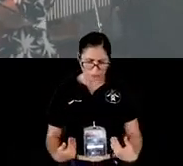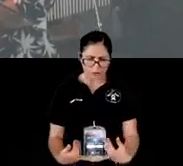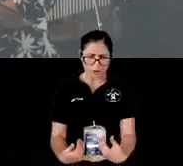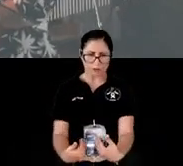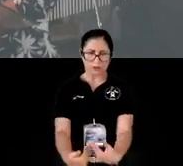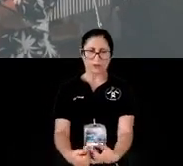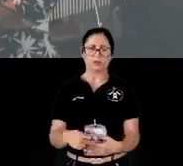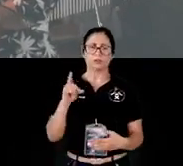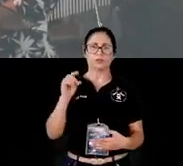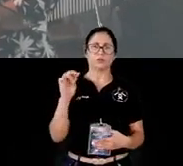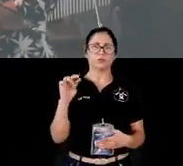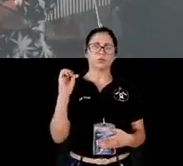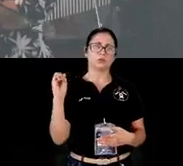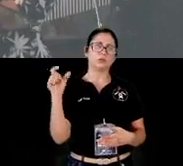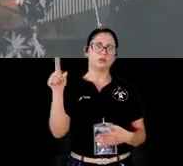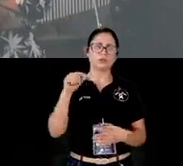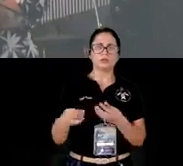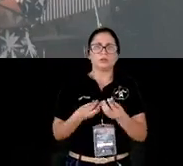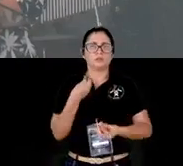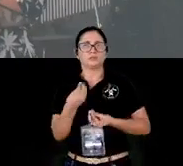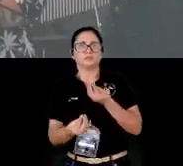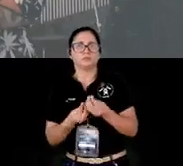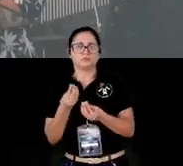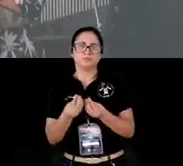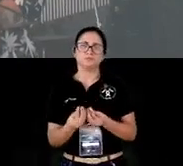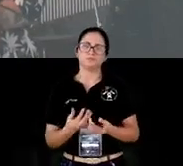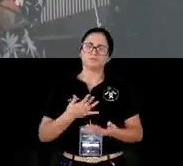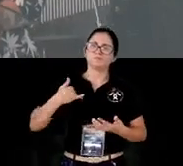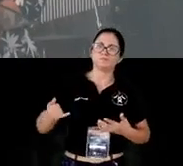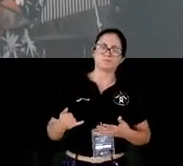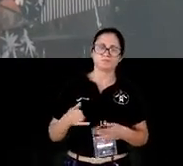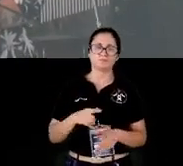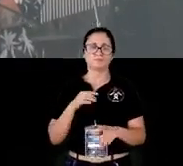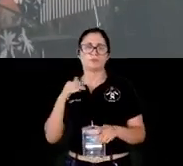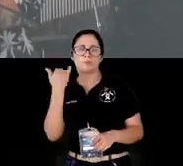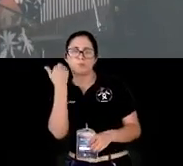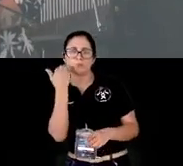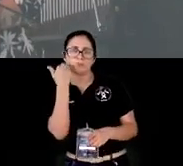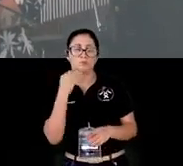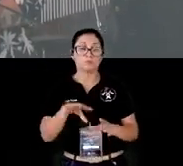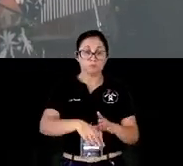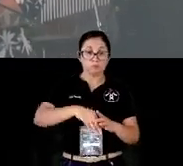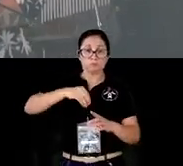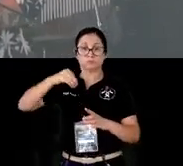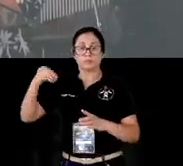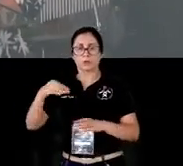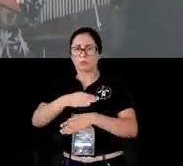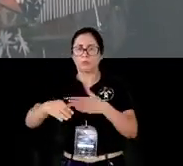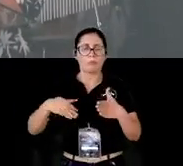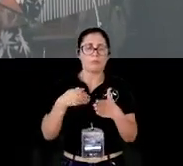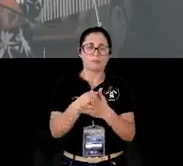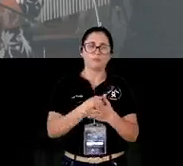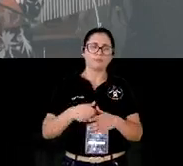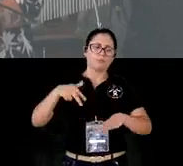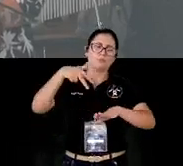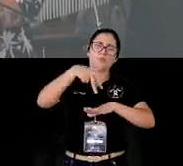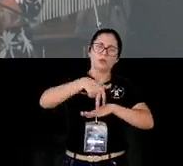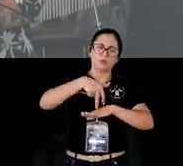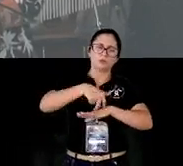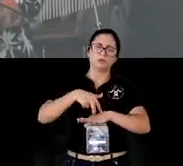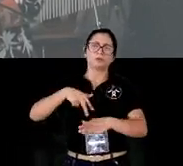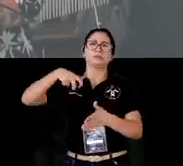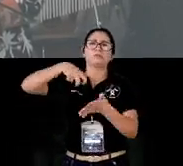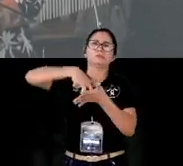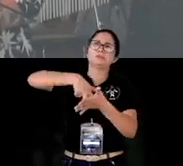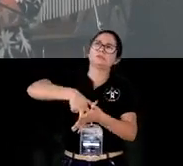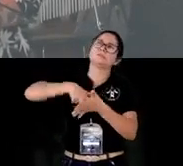que Dorca hacía cuando estaba con ellas. Entonces, sacando a todos, Pedro se puso de